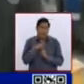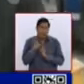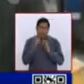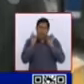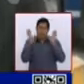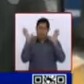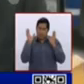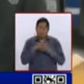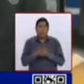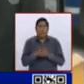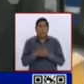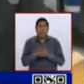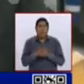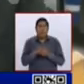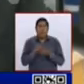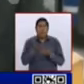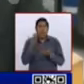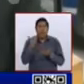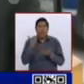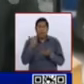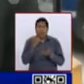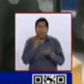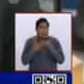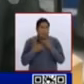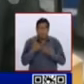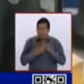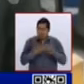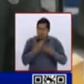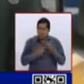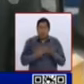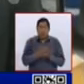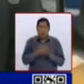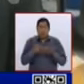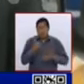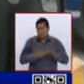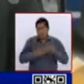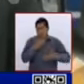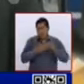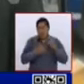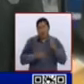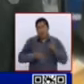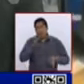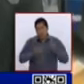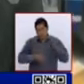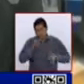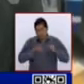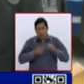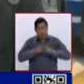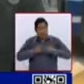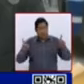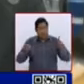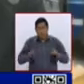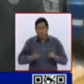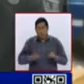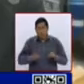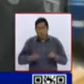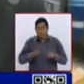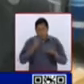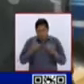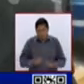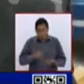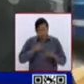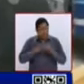situación terrible. En ese entonces se pudo agilizar parte del proceso con la justicia. Sin embargo, a la